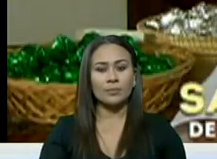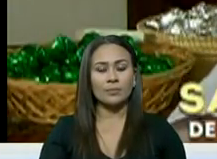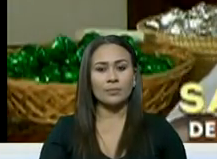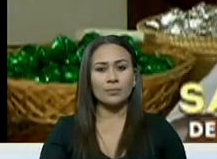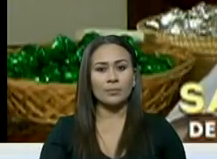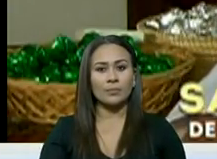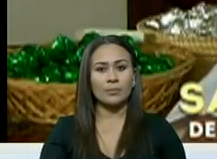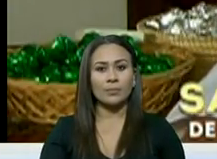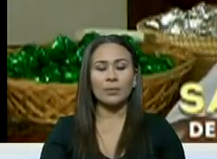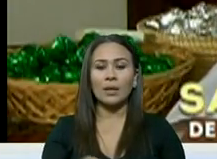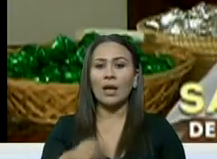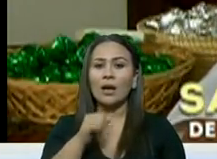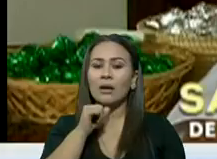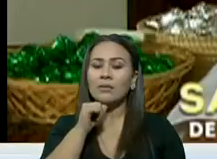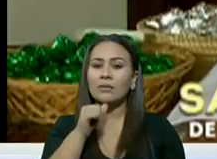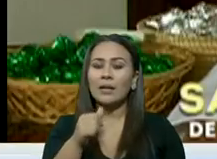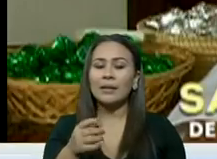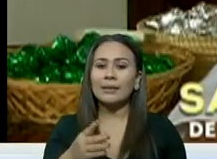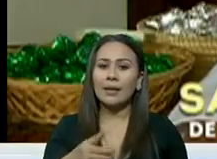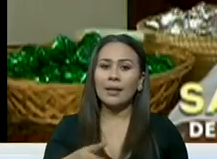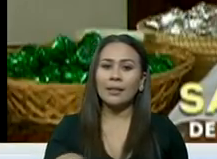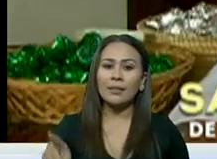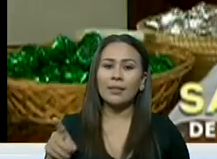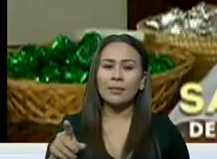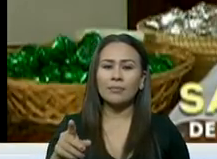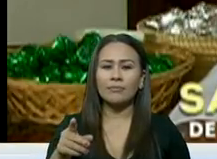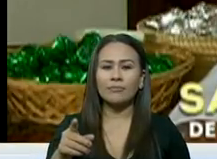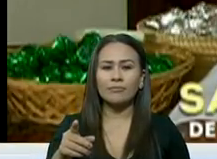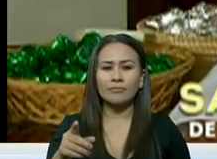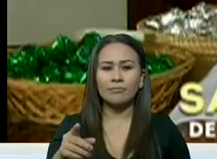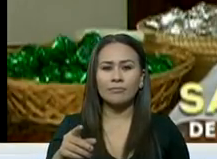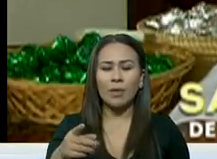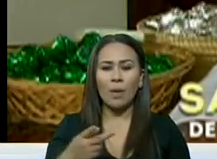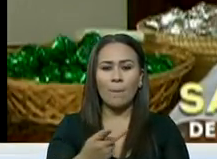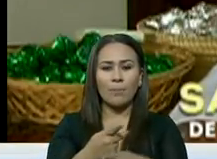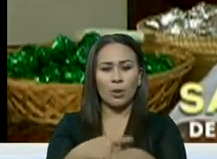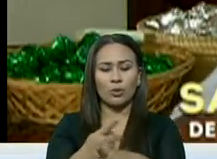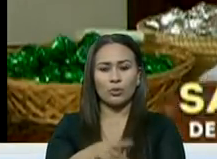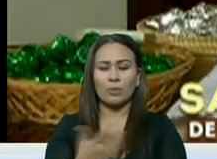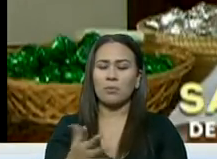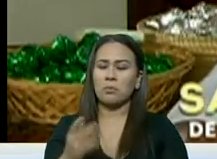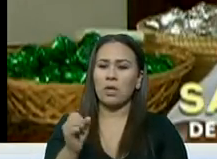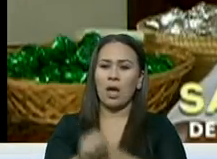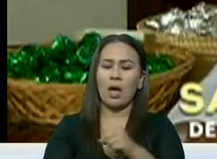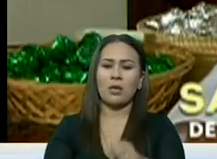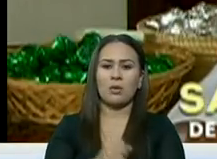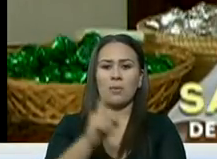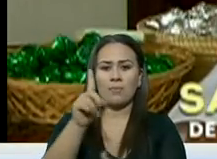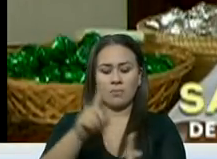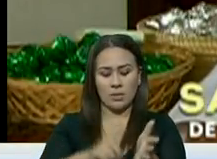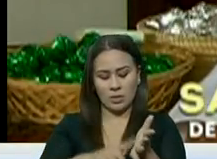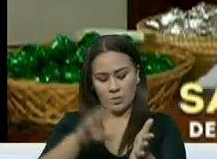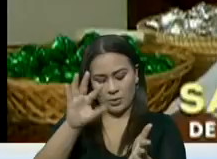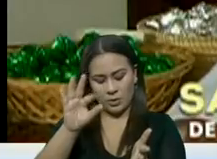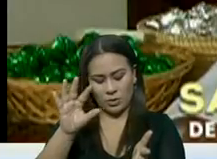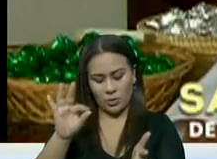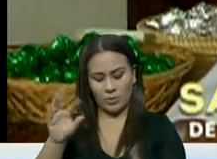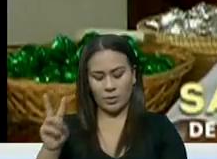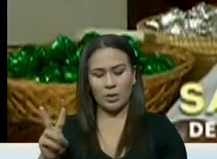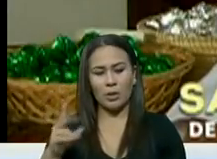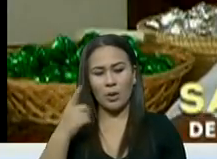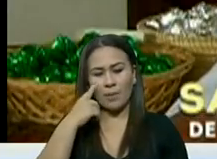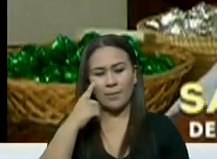tenemos datos exactos de la producción, pero en el año 92 llega a Salinas la producción